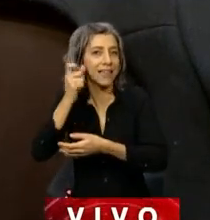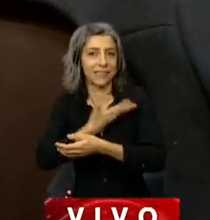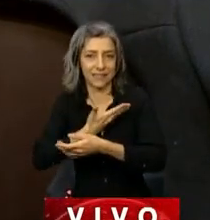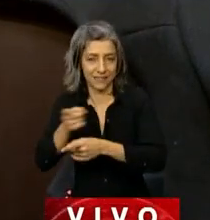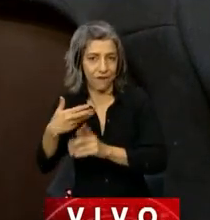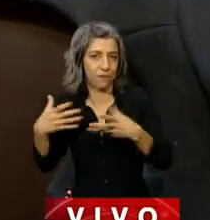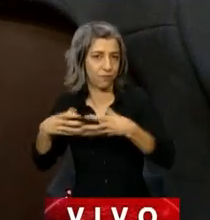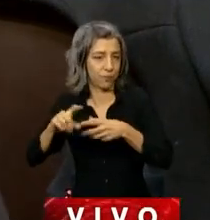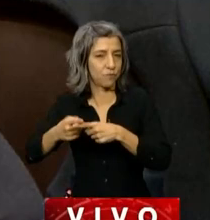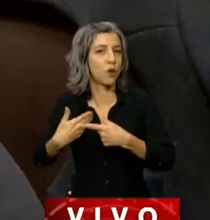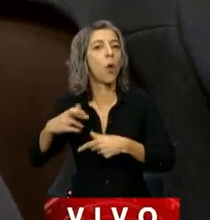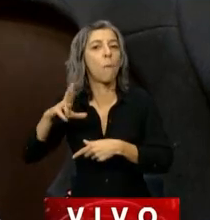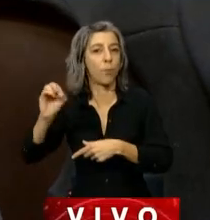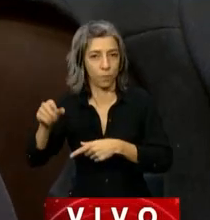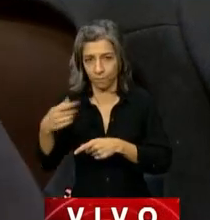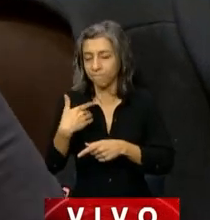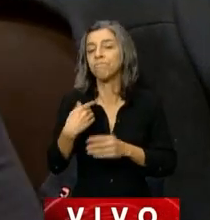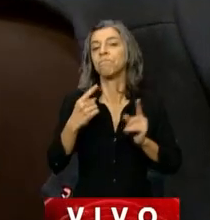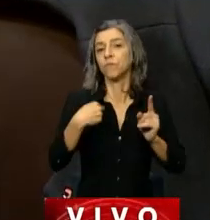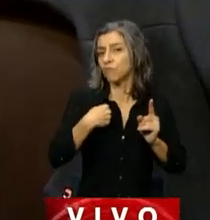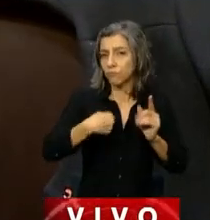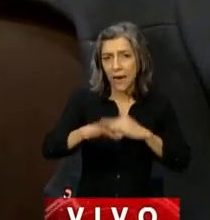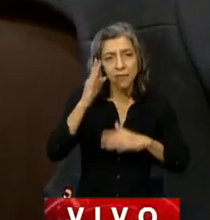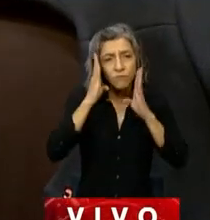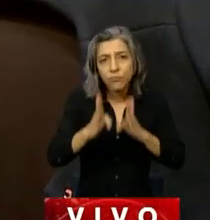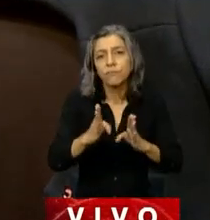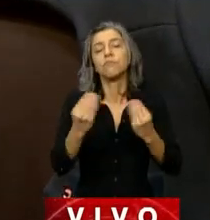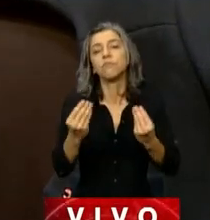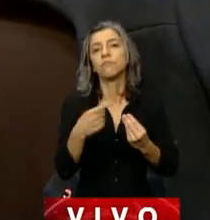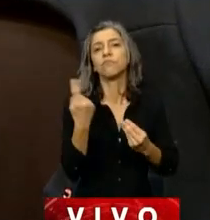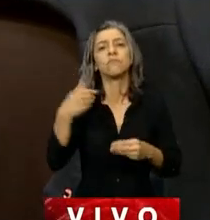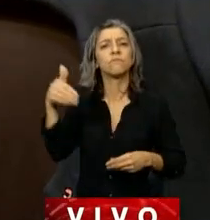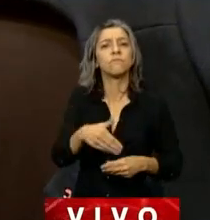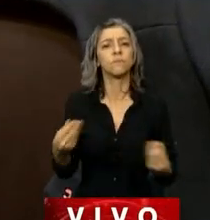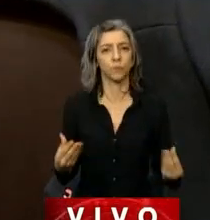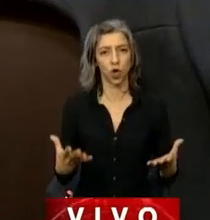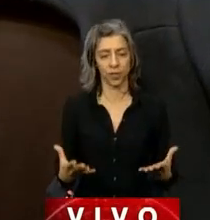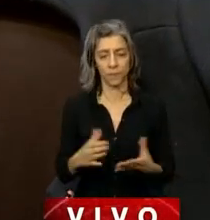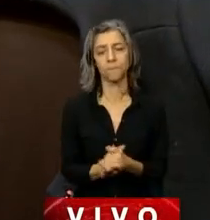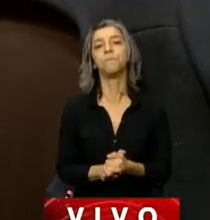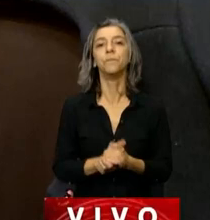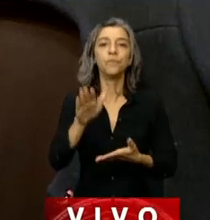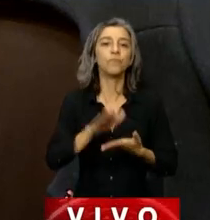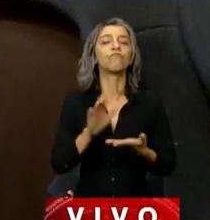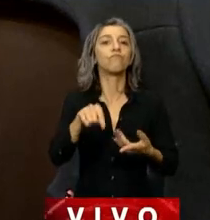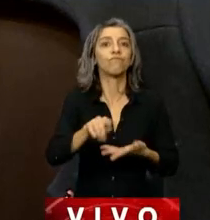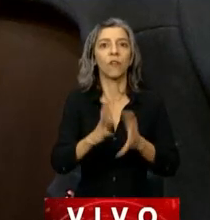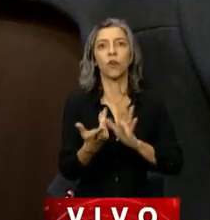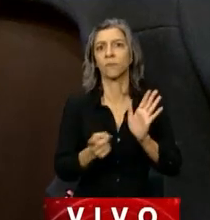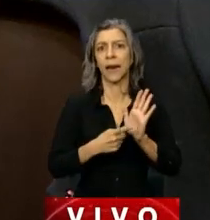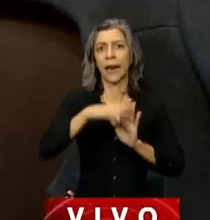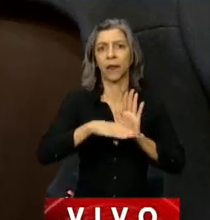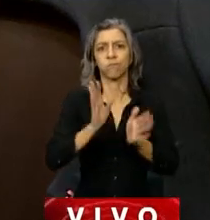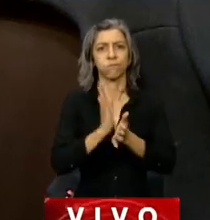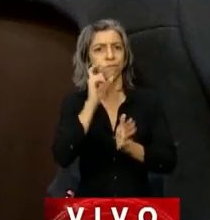bloque pro yo me voy a pedir expresamente específicamente sobre los por qué estamos acá y sobre el proceder a antirreglamentario que